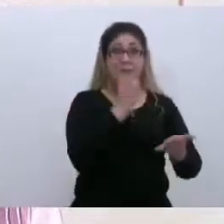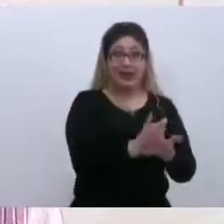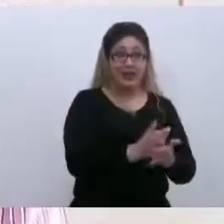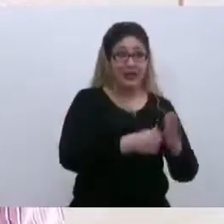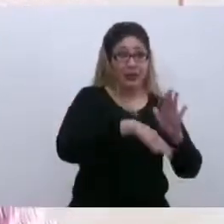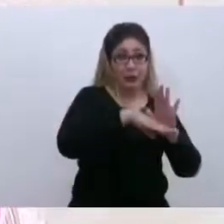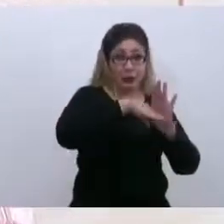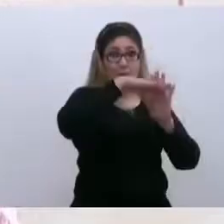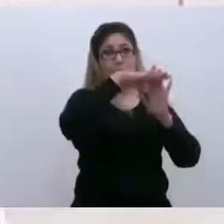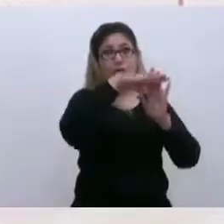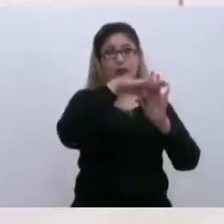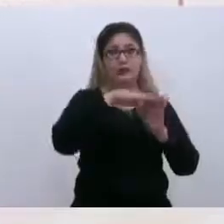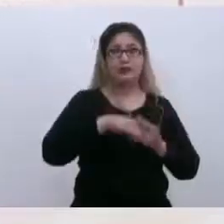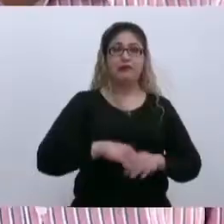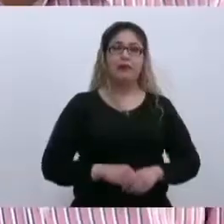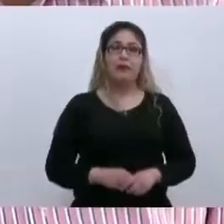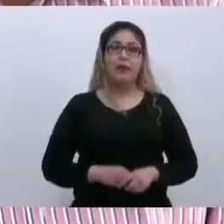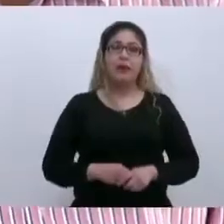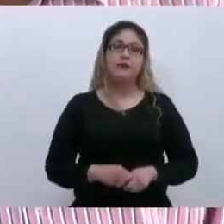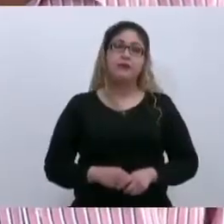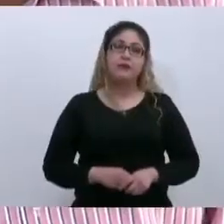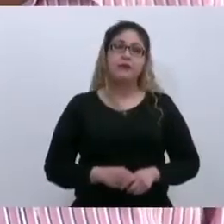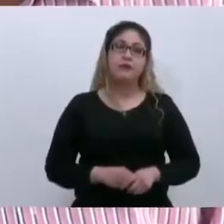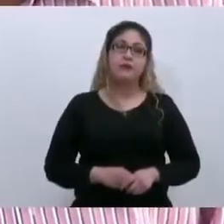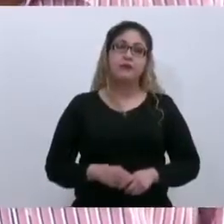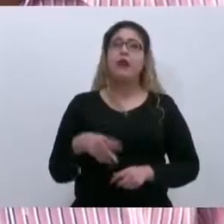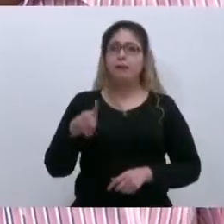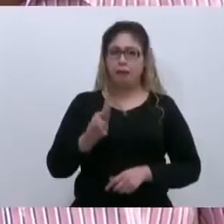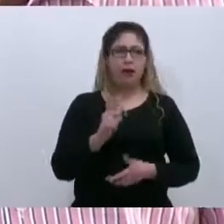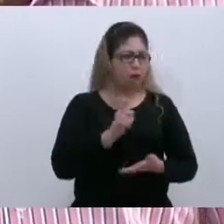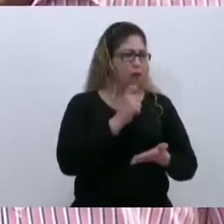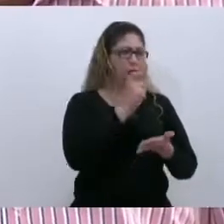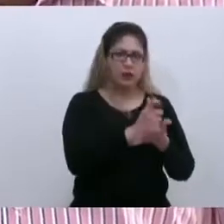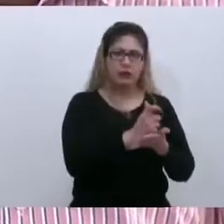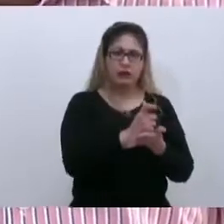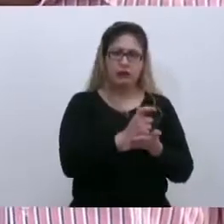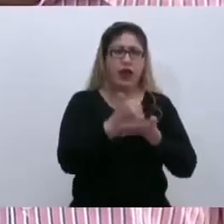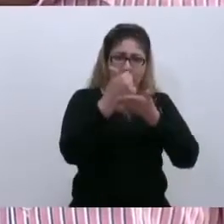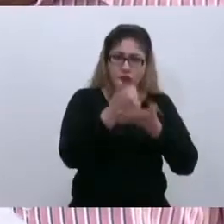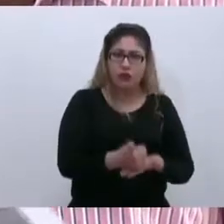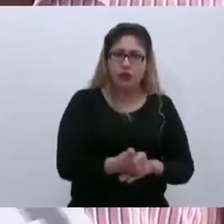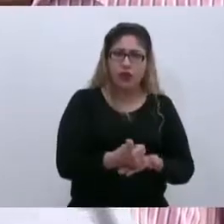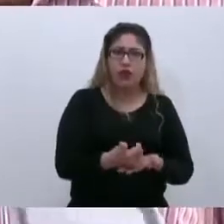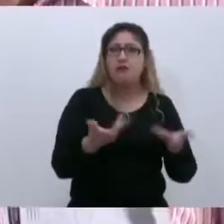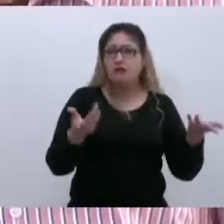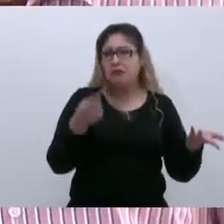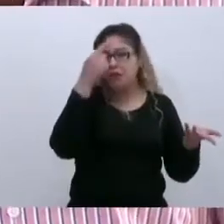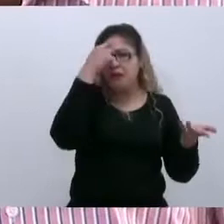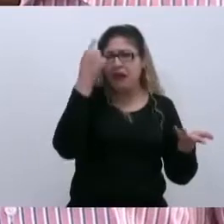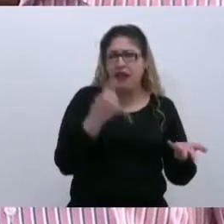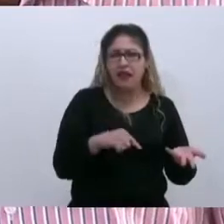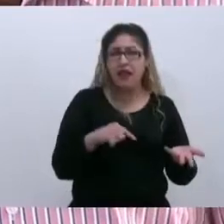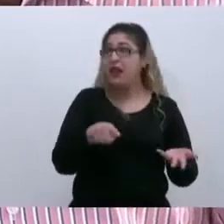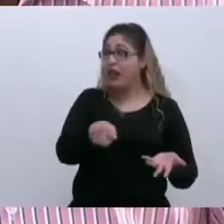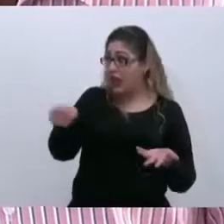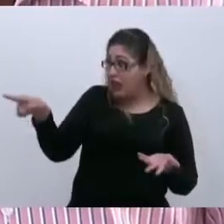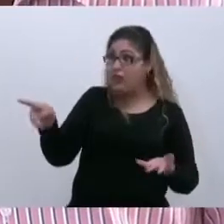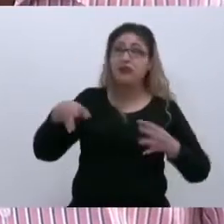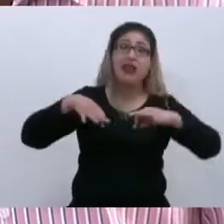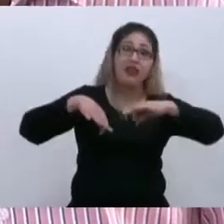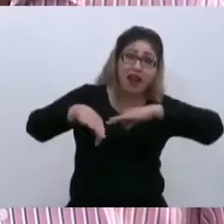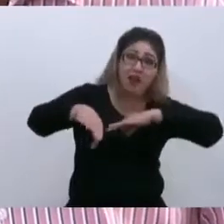referencia ayuda mucho para que no les paguen poco a